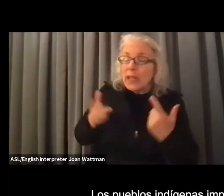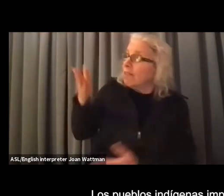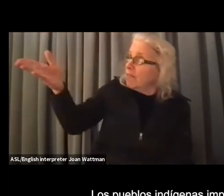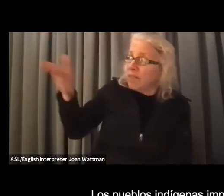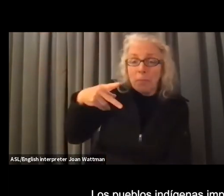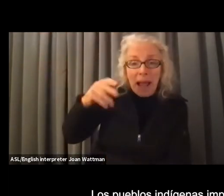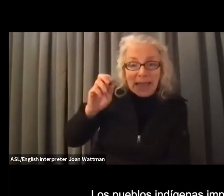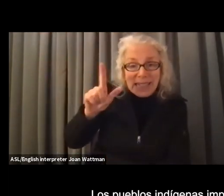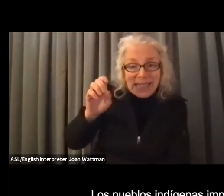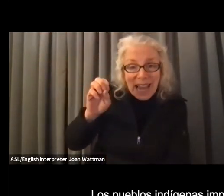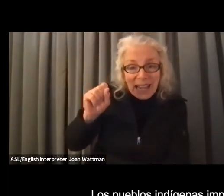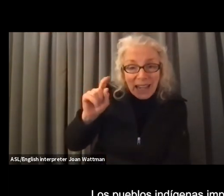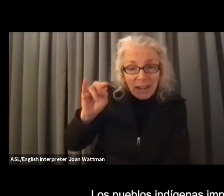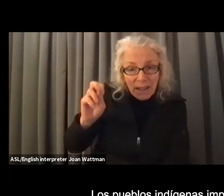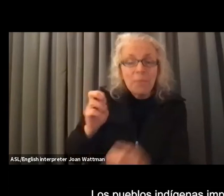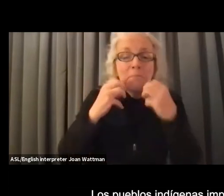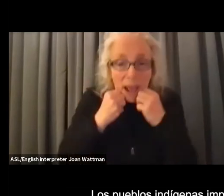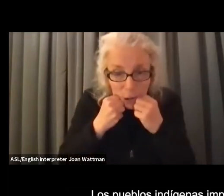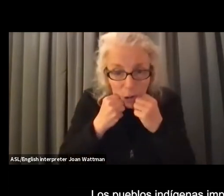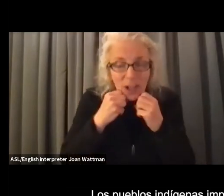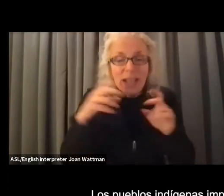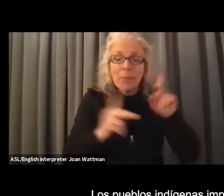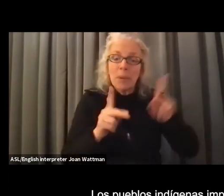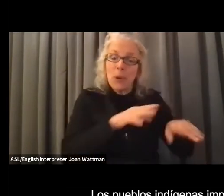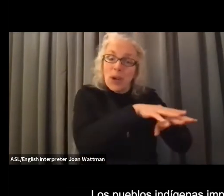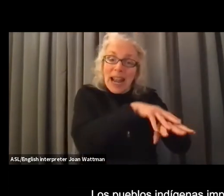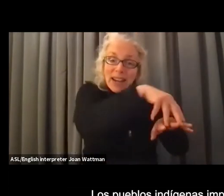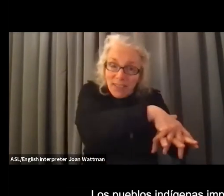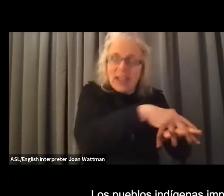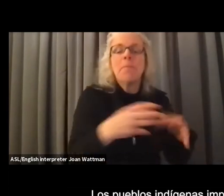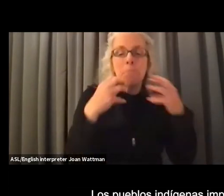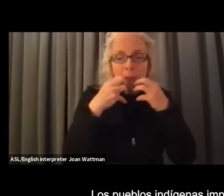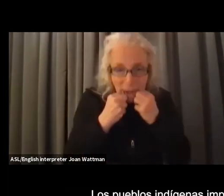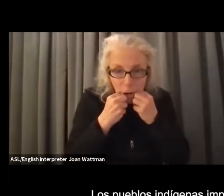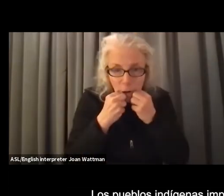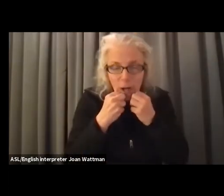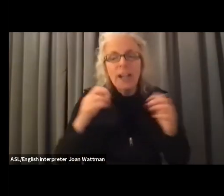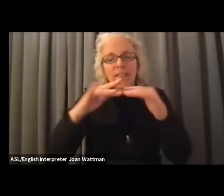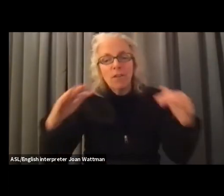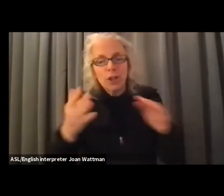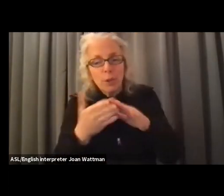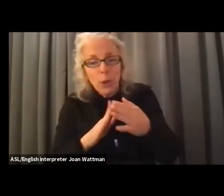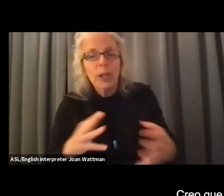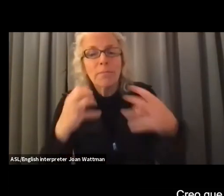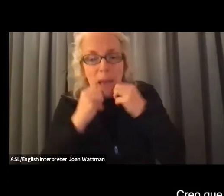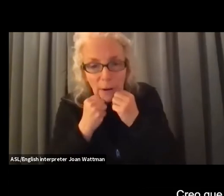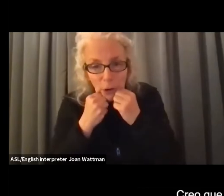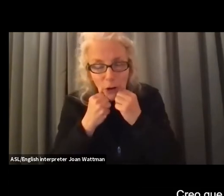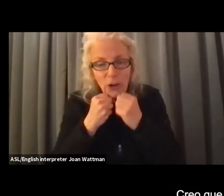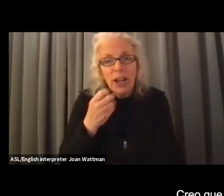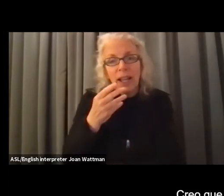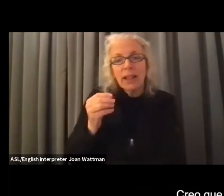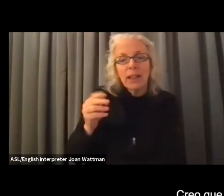las poblaciones diversas importan, que las vidas de toda la humanidad importan. Creo que es